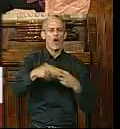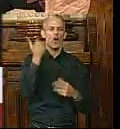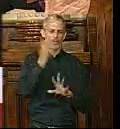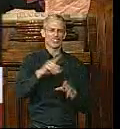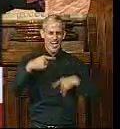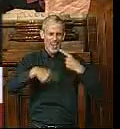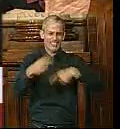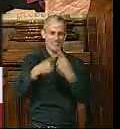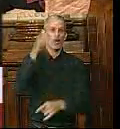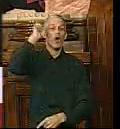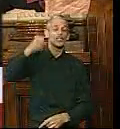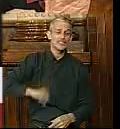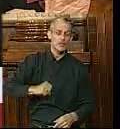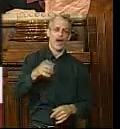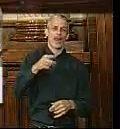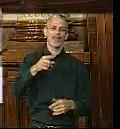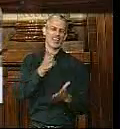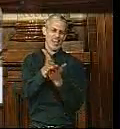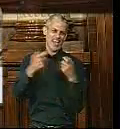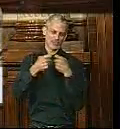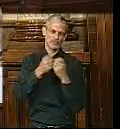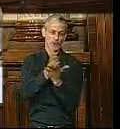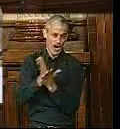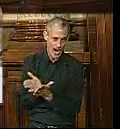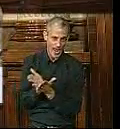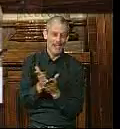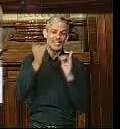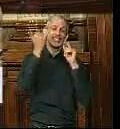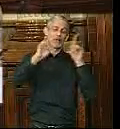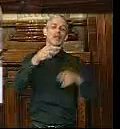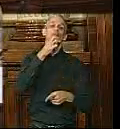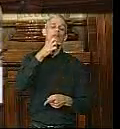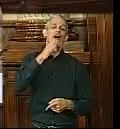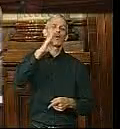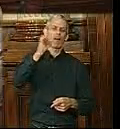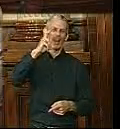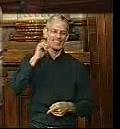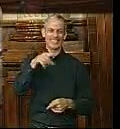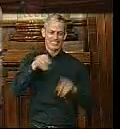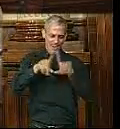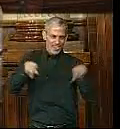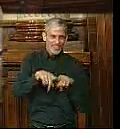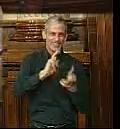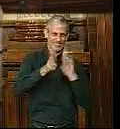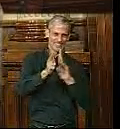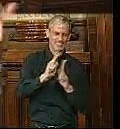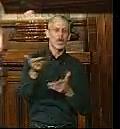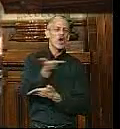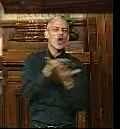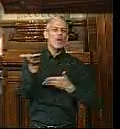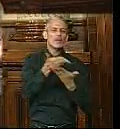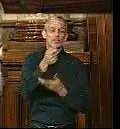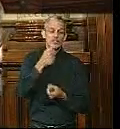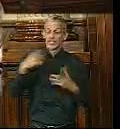vamos a seguir con Silvana Weinberg de la Asociación Canales y con Pablo Baldrich aquí compartiendo algo que si